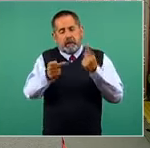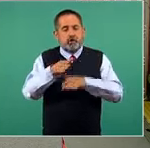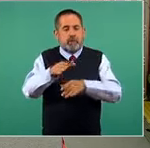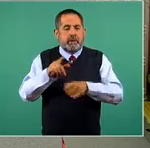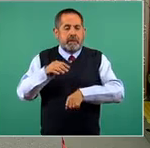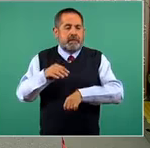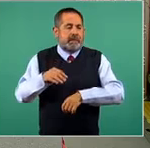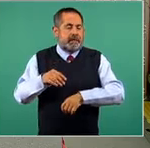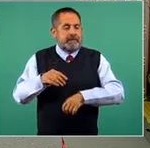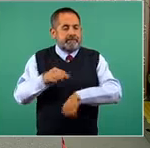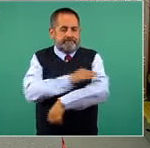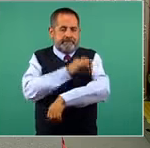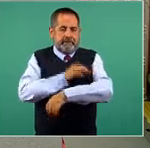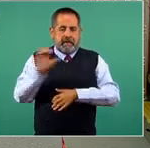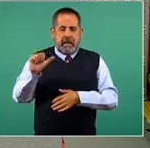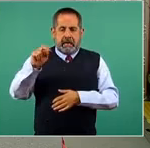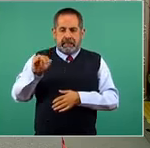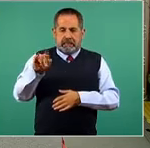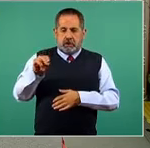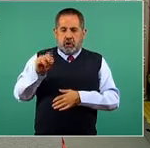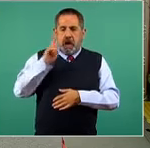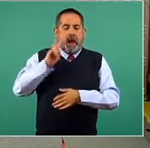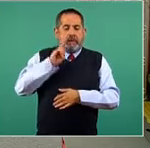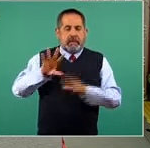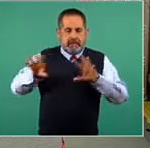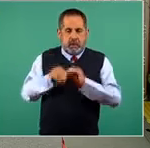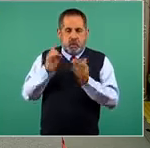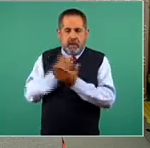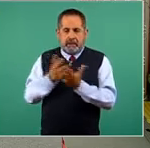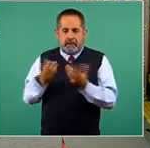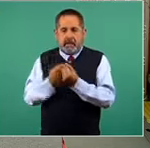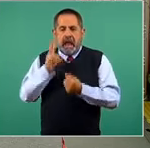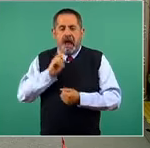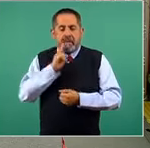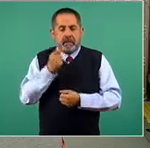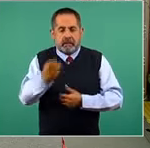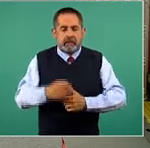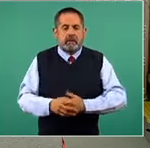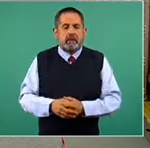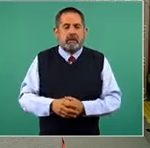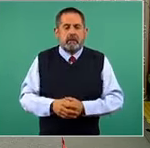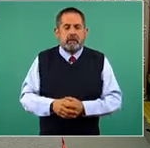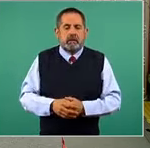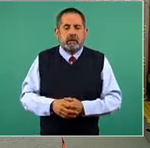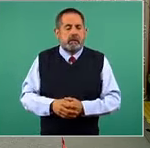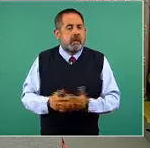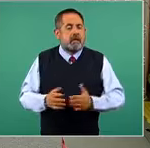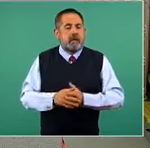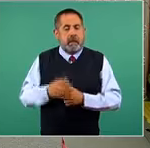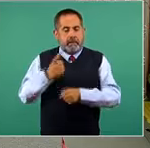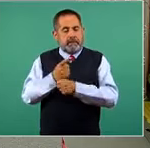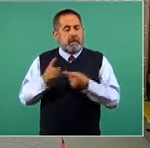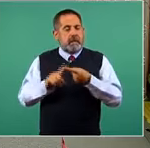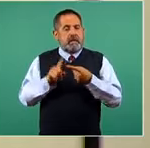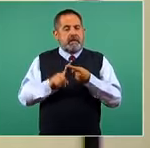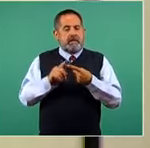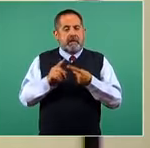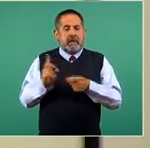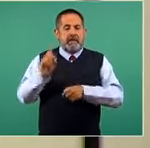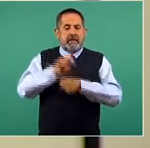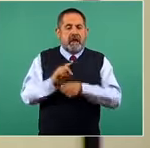CanSino. Las haré todas de una vez para que no diga usted que se acabó el tiempo. La primera es el